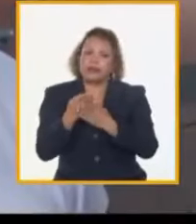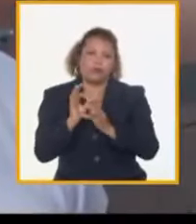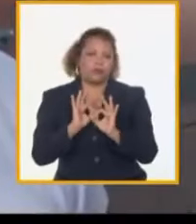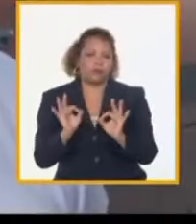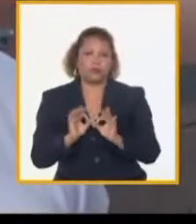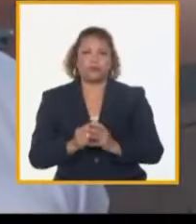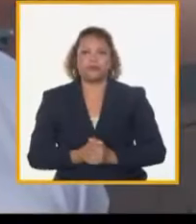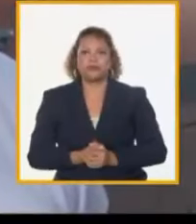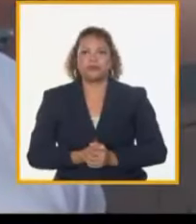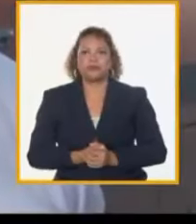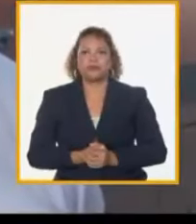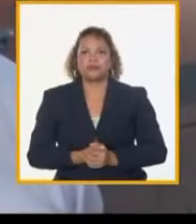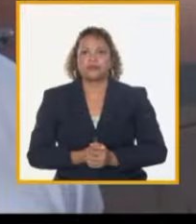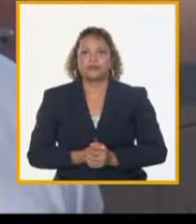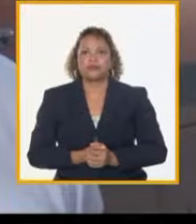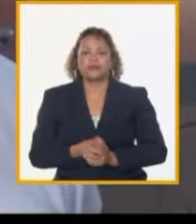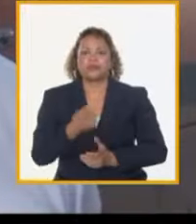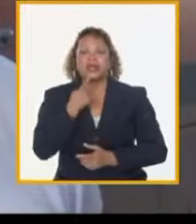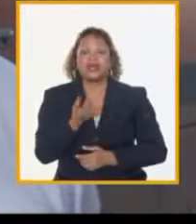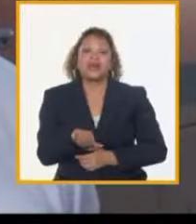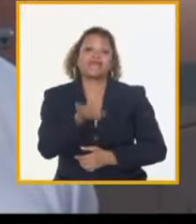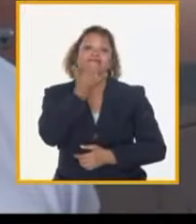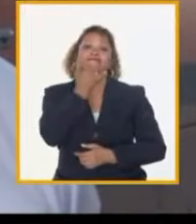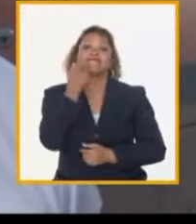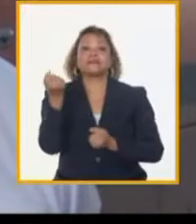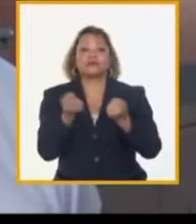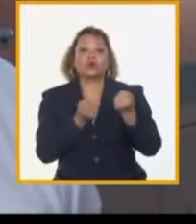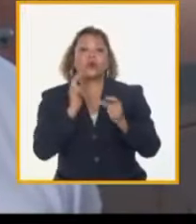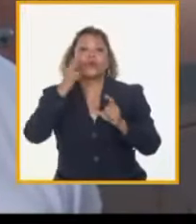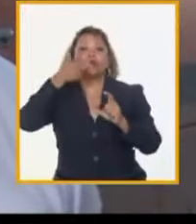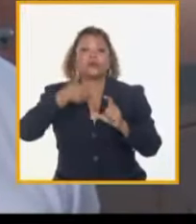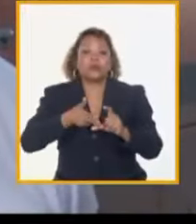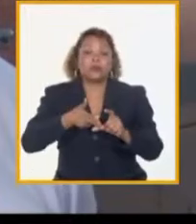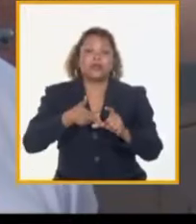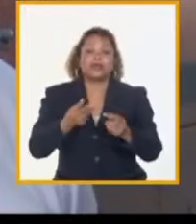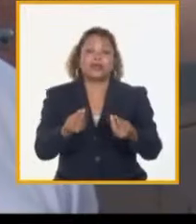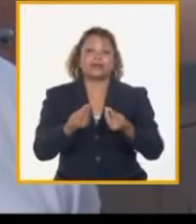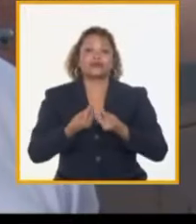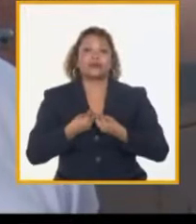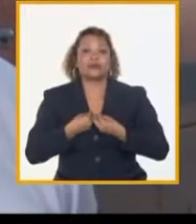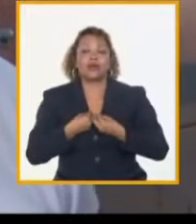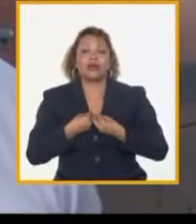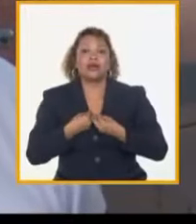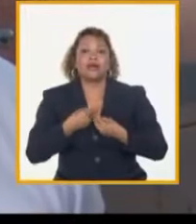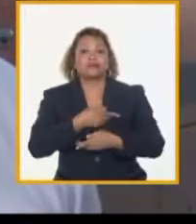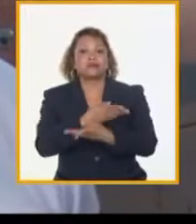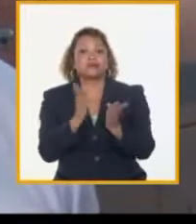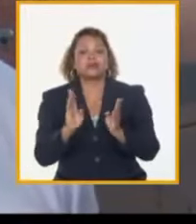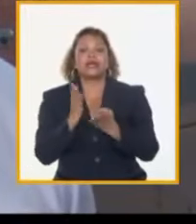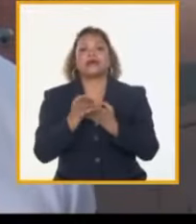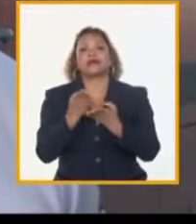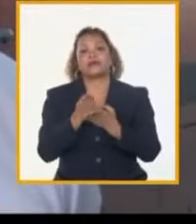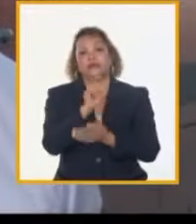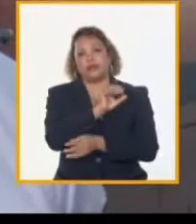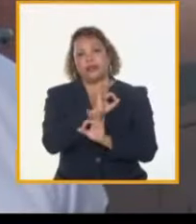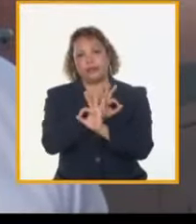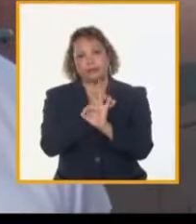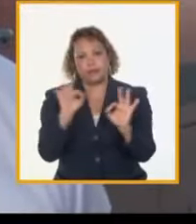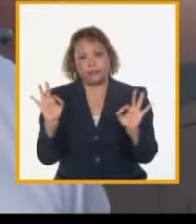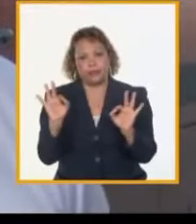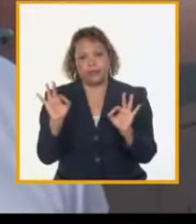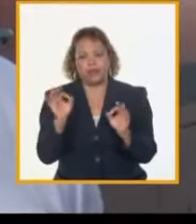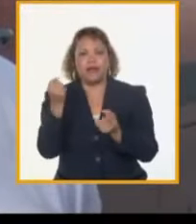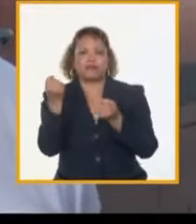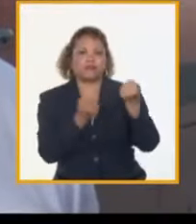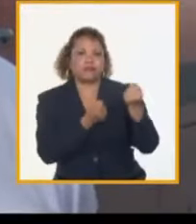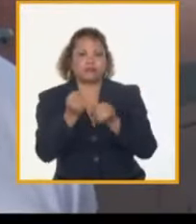posición porque tenemos el déficit de combustible, donde el poquito combustible que no entra está destinado solamente a la escuela especial, a transportación de estos niños,